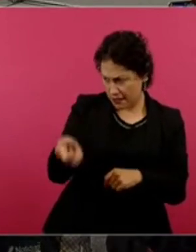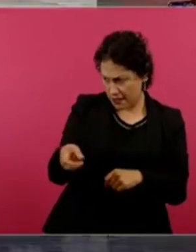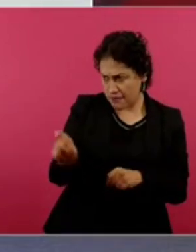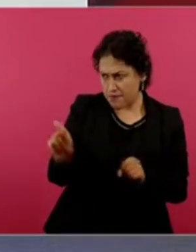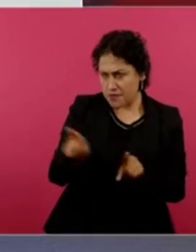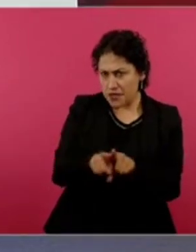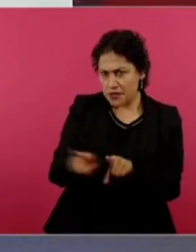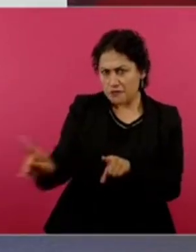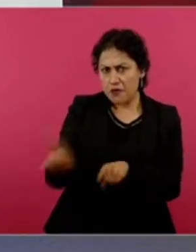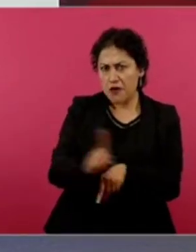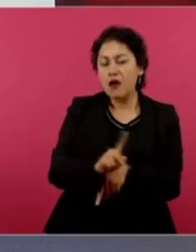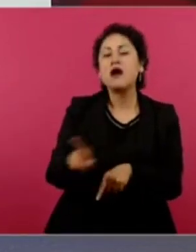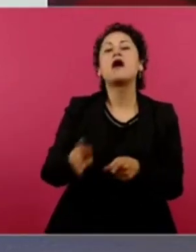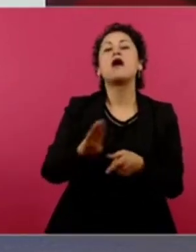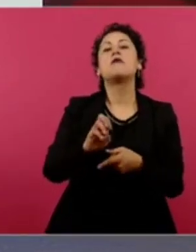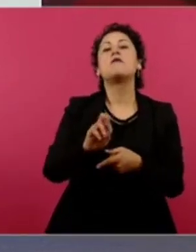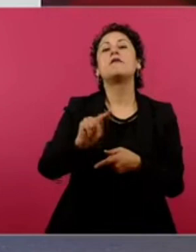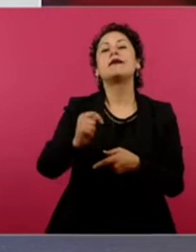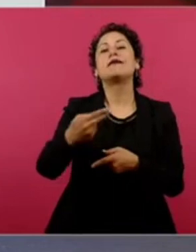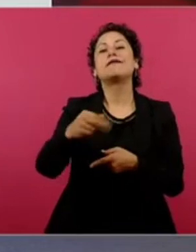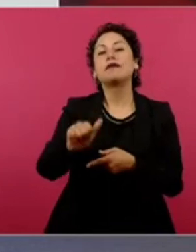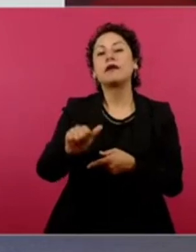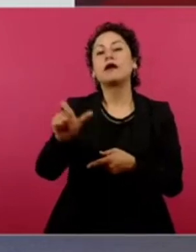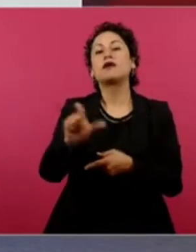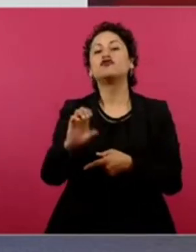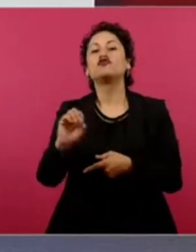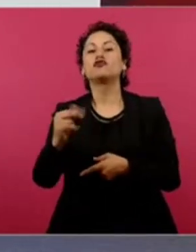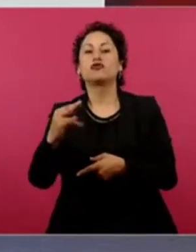Ruiz, socio,